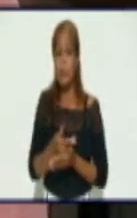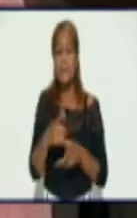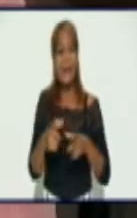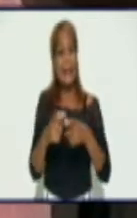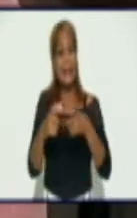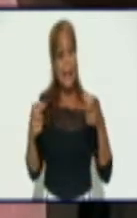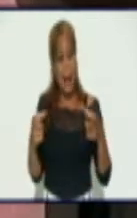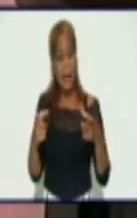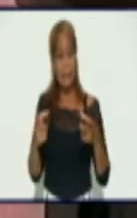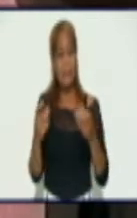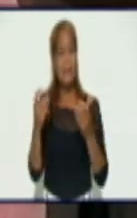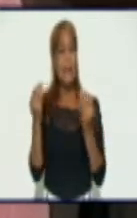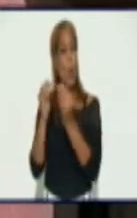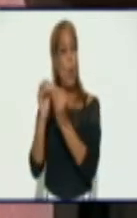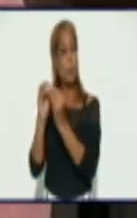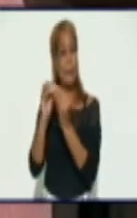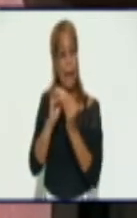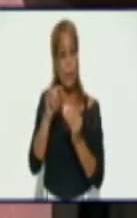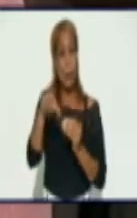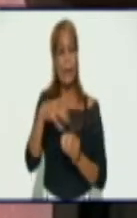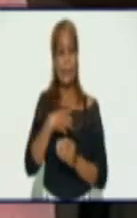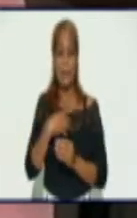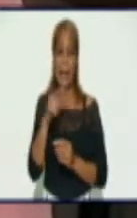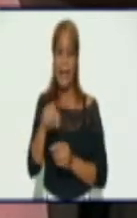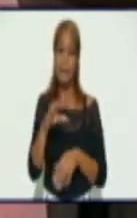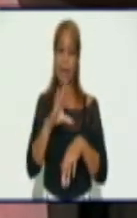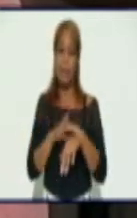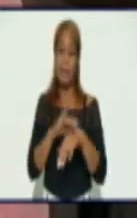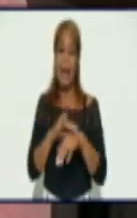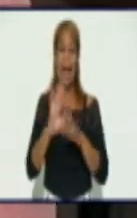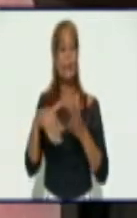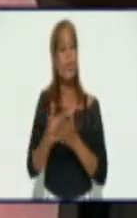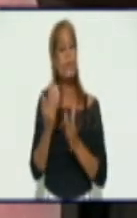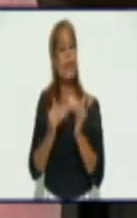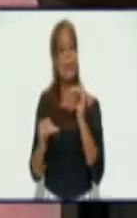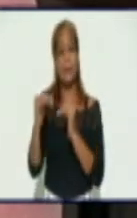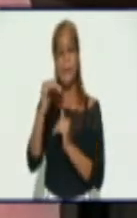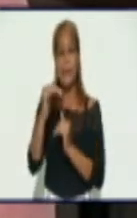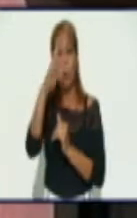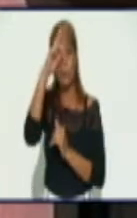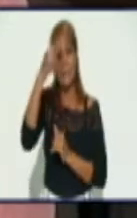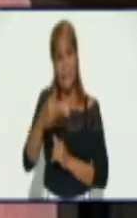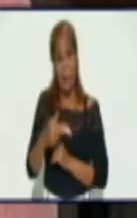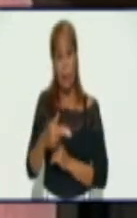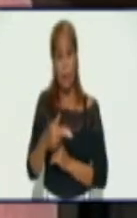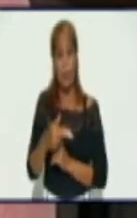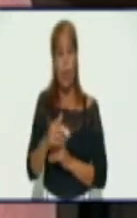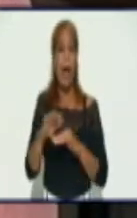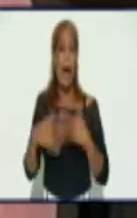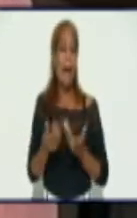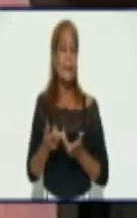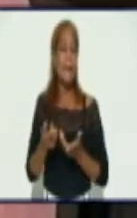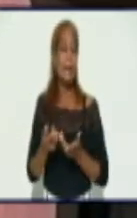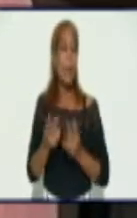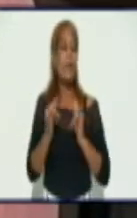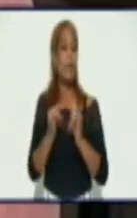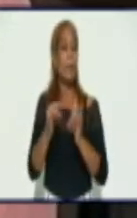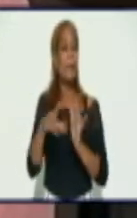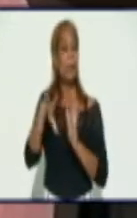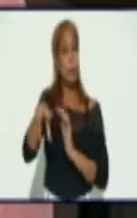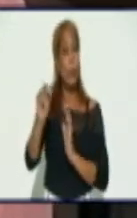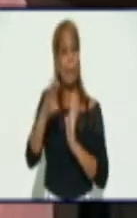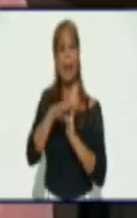contagio por esta enfermedad. El Ministerio de Salud Pública ha estado dictaminando nuevas medidas que tienen que ver